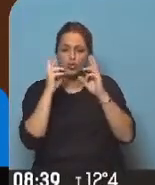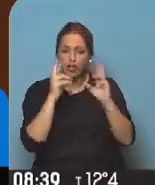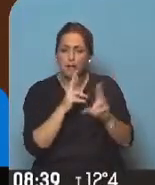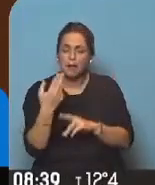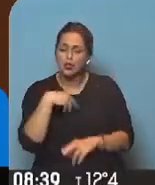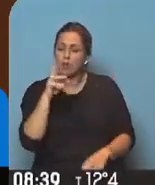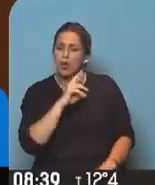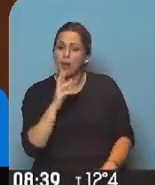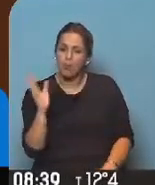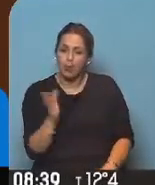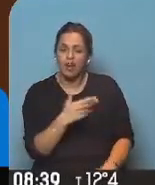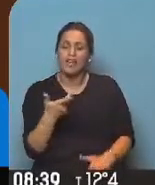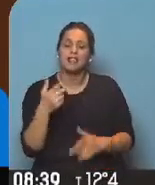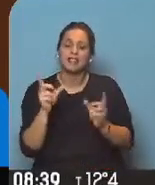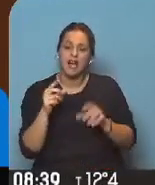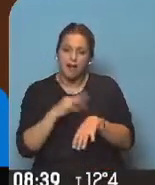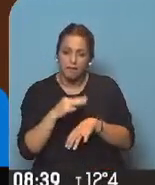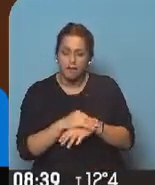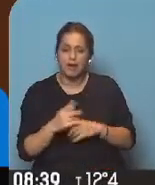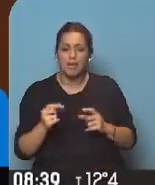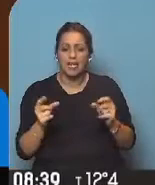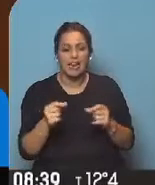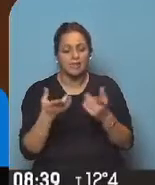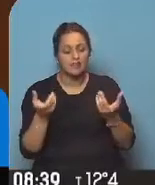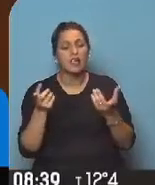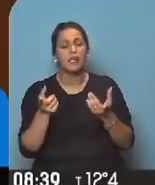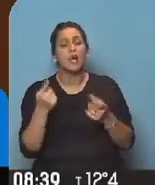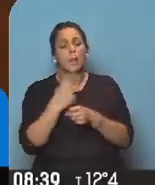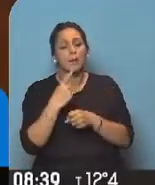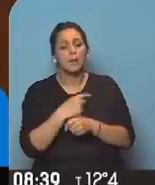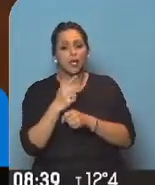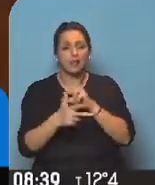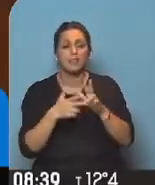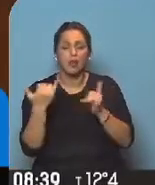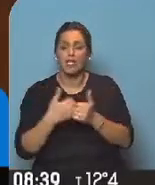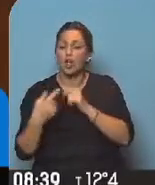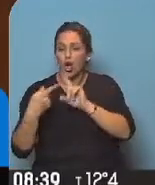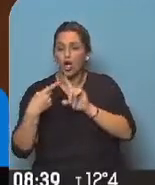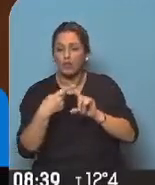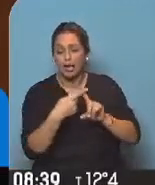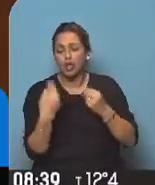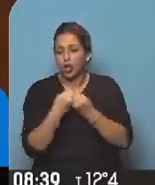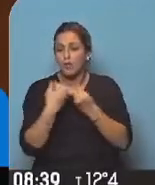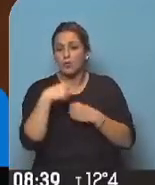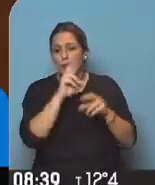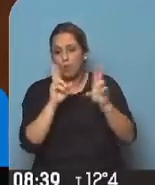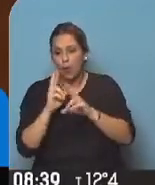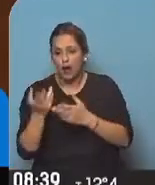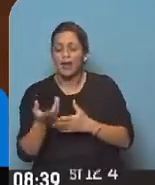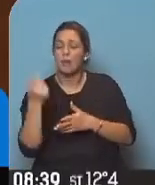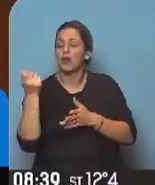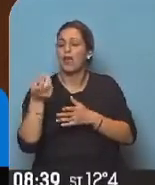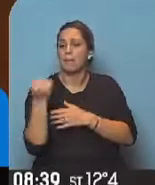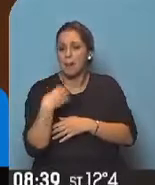mujeres que pasaron y que atravesaron la enfermedad o que la están atravesando primero porque estoy en contacto con muchas primero que me escriben todos los